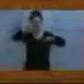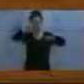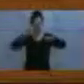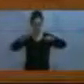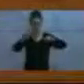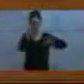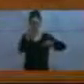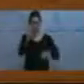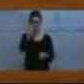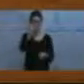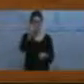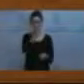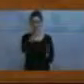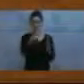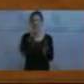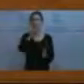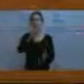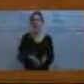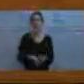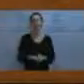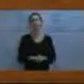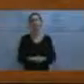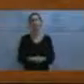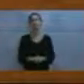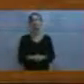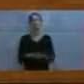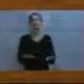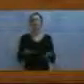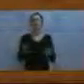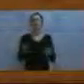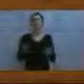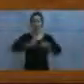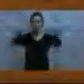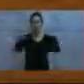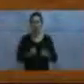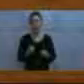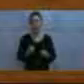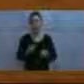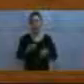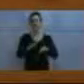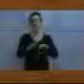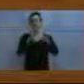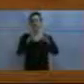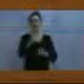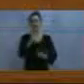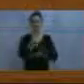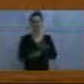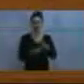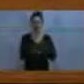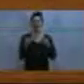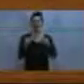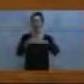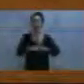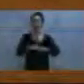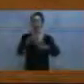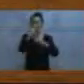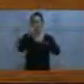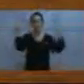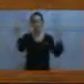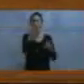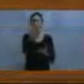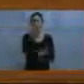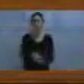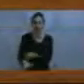30 de junio de 2015. Tenemos que empeñarnos en desarrollar la red de escuelas